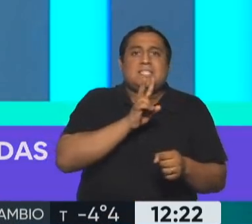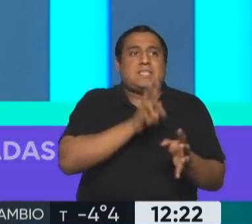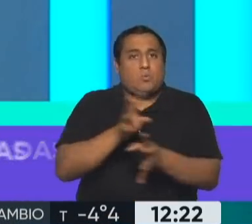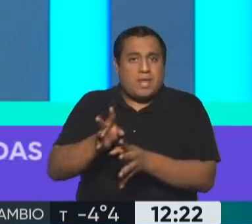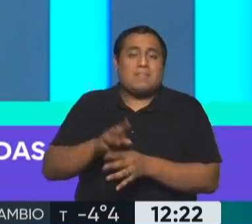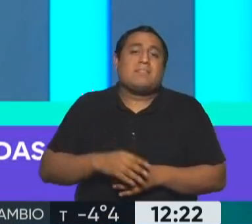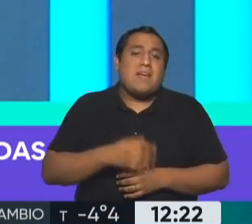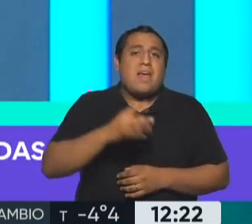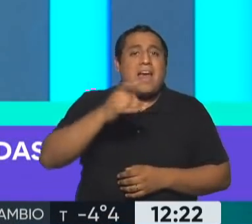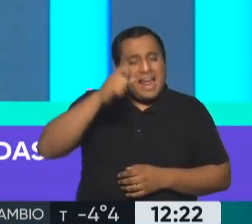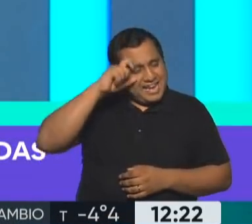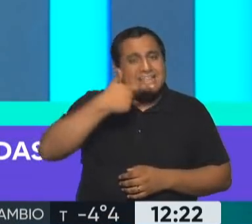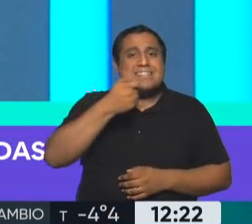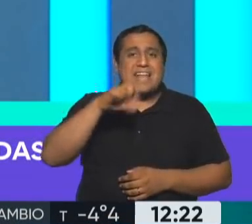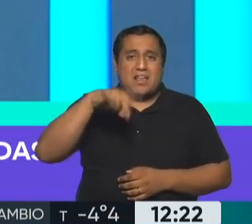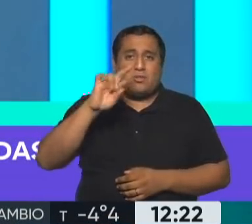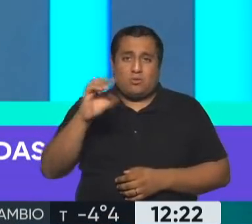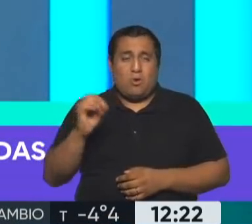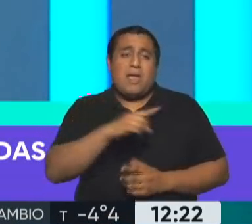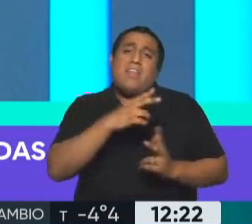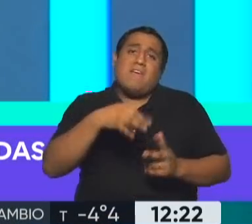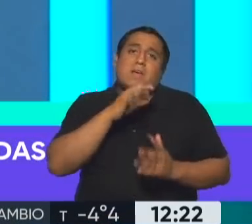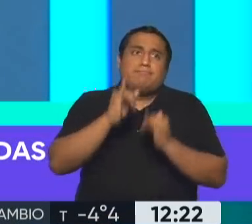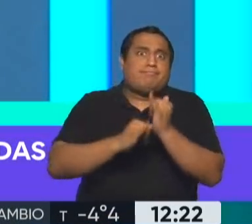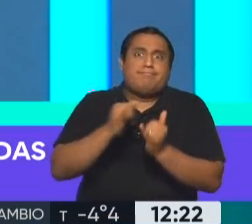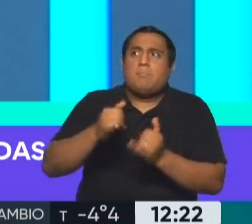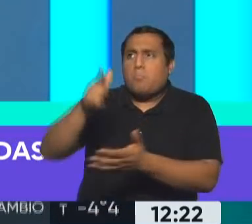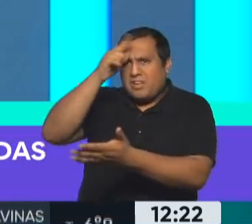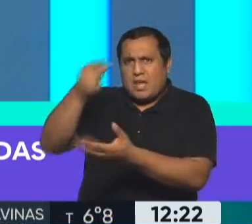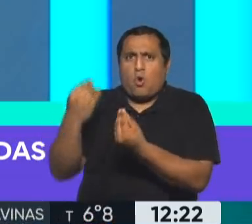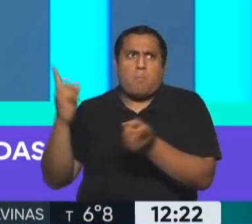Alessandro, también tendrá algo para decir sobre precisamente el accionar de la Fuerza de Seguridad porteña.